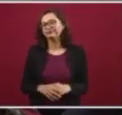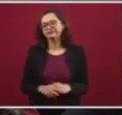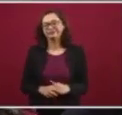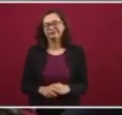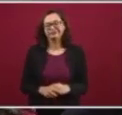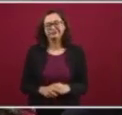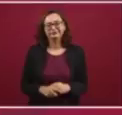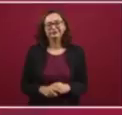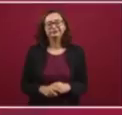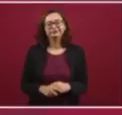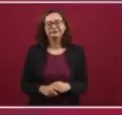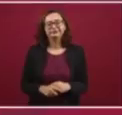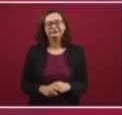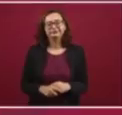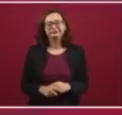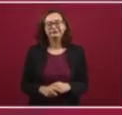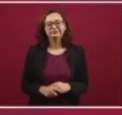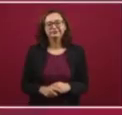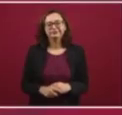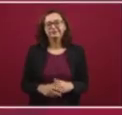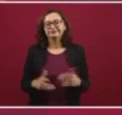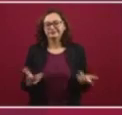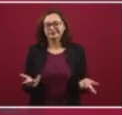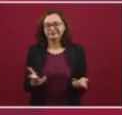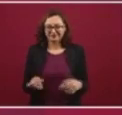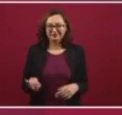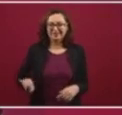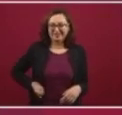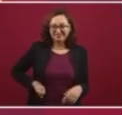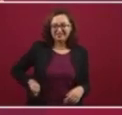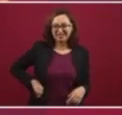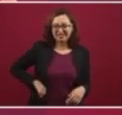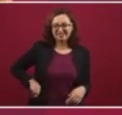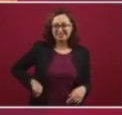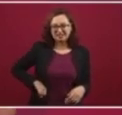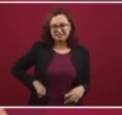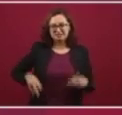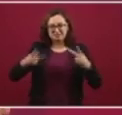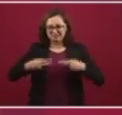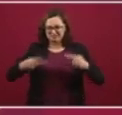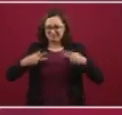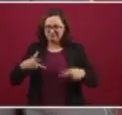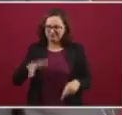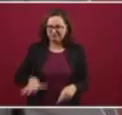Pero sí es interesante cómo la gente está